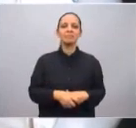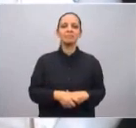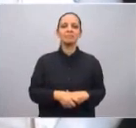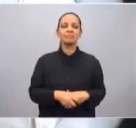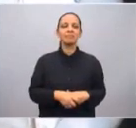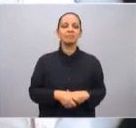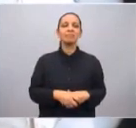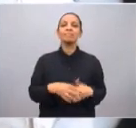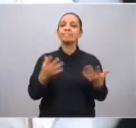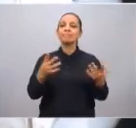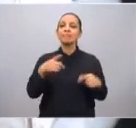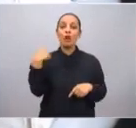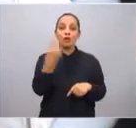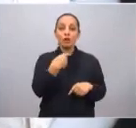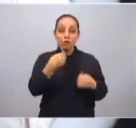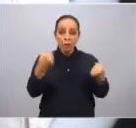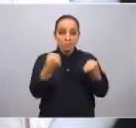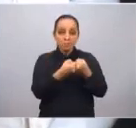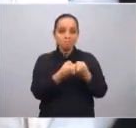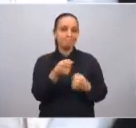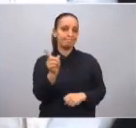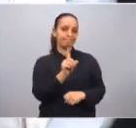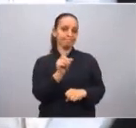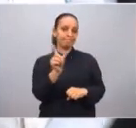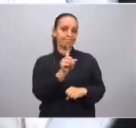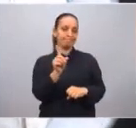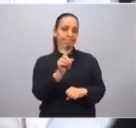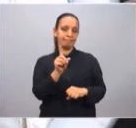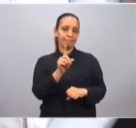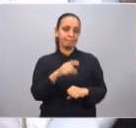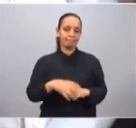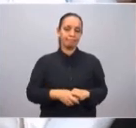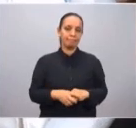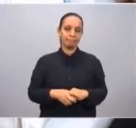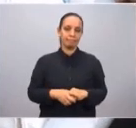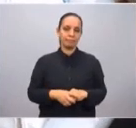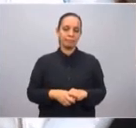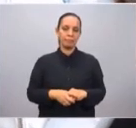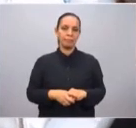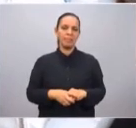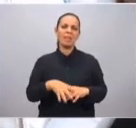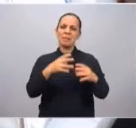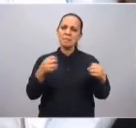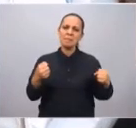¿por qué no estamos de acuerdo? En primer lugar, un pacto